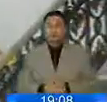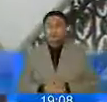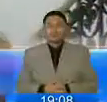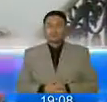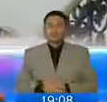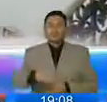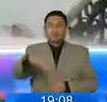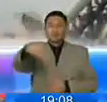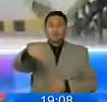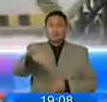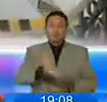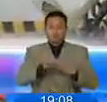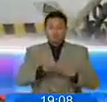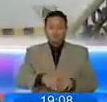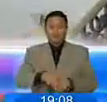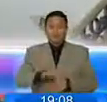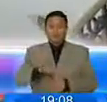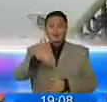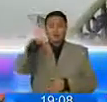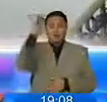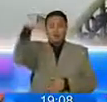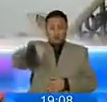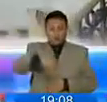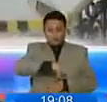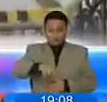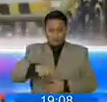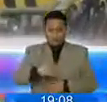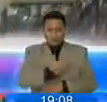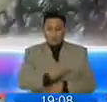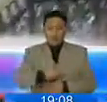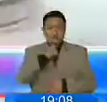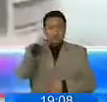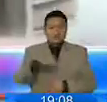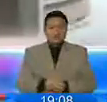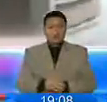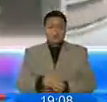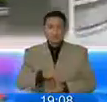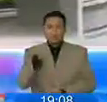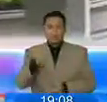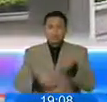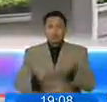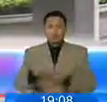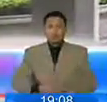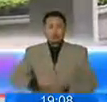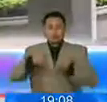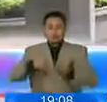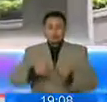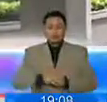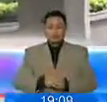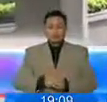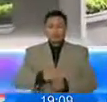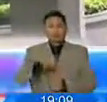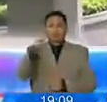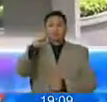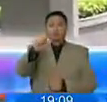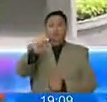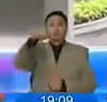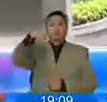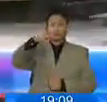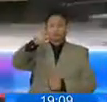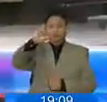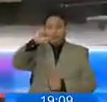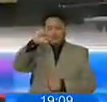el secretario de UNASUR mantuvo un encuentro con el presidente Rafael Correa. Es uno de los últimos actos del secretario Ernesto Samper antes de